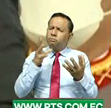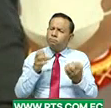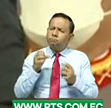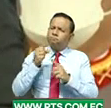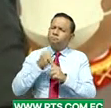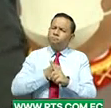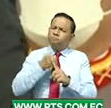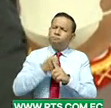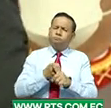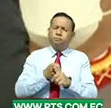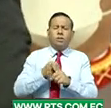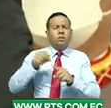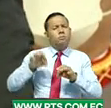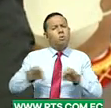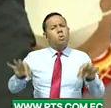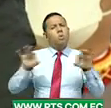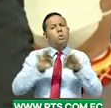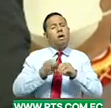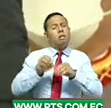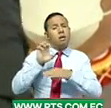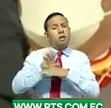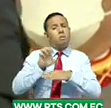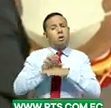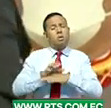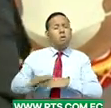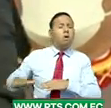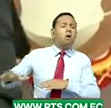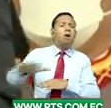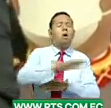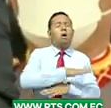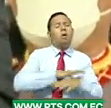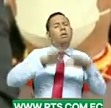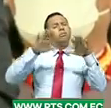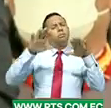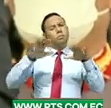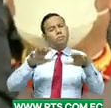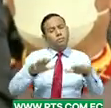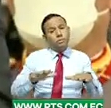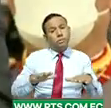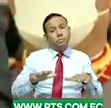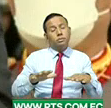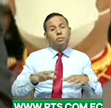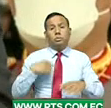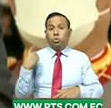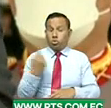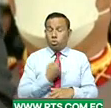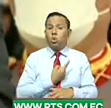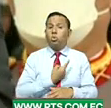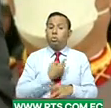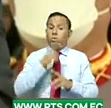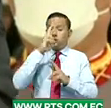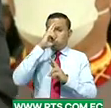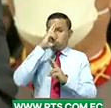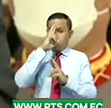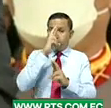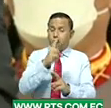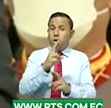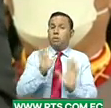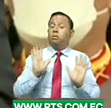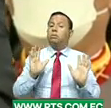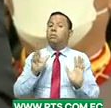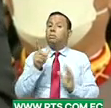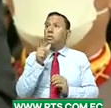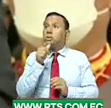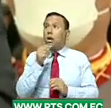en devolver luz al Ecuador defenderá también la luz